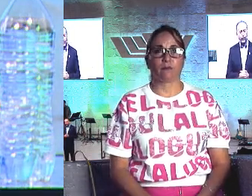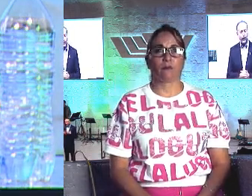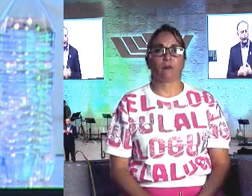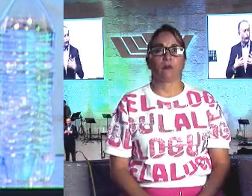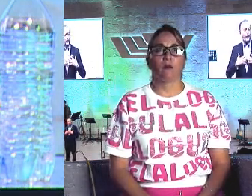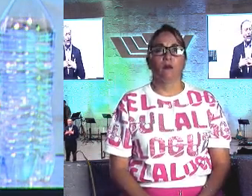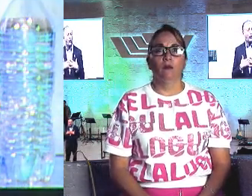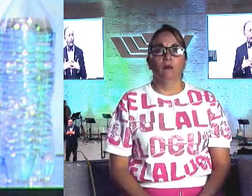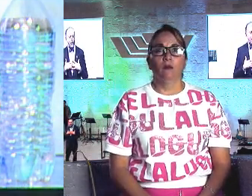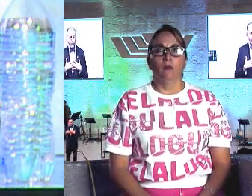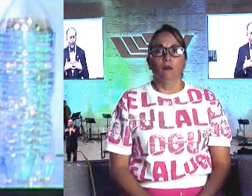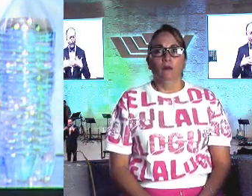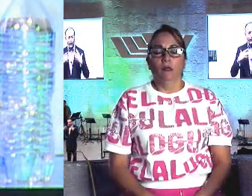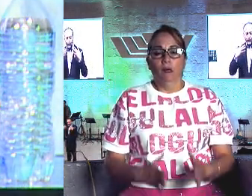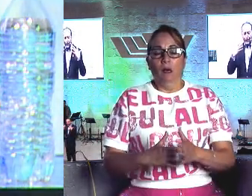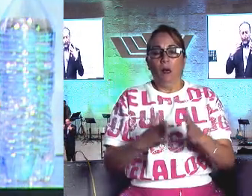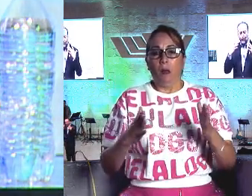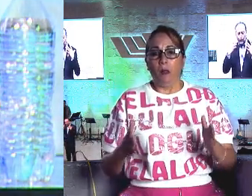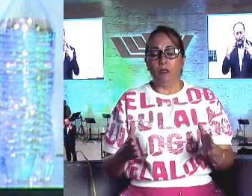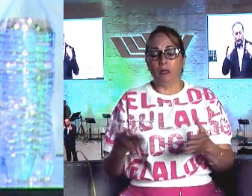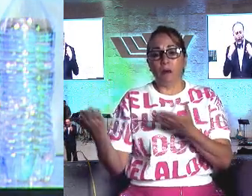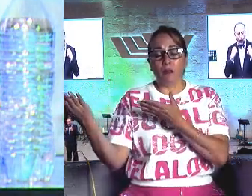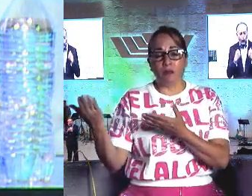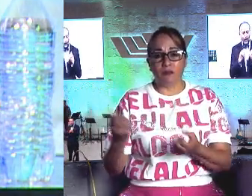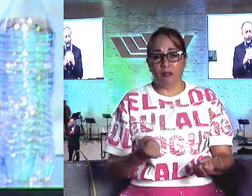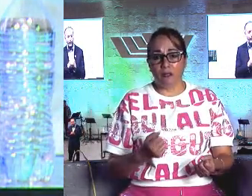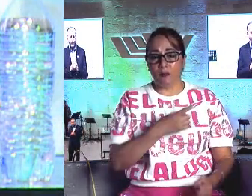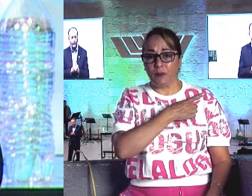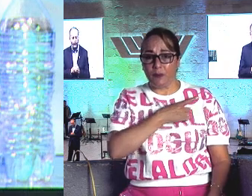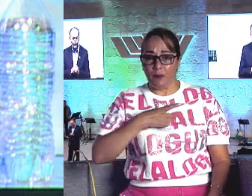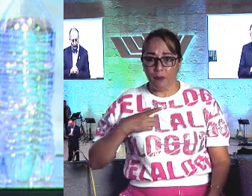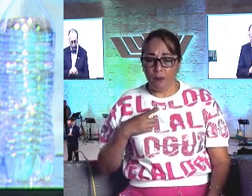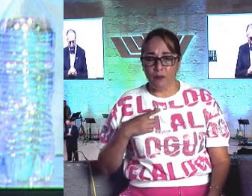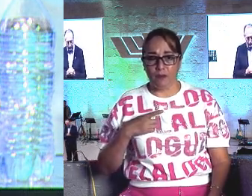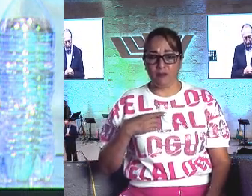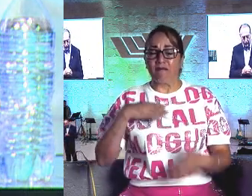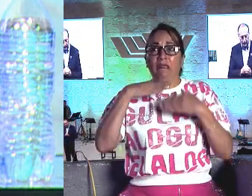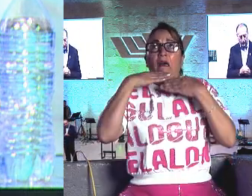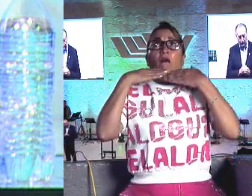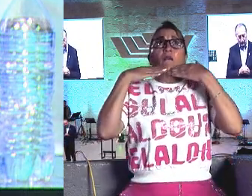A lo mejor traigo deudas y esas deudas me ahogan.